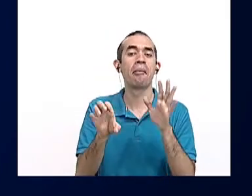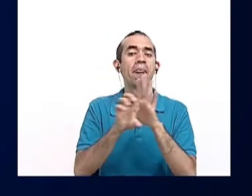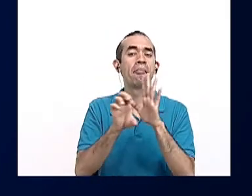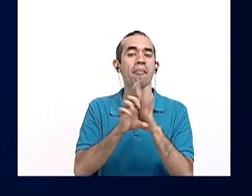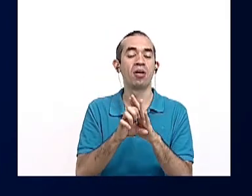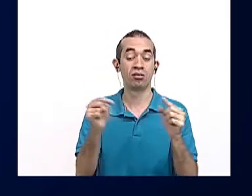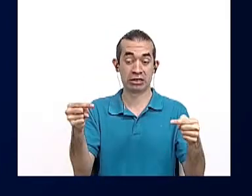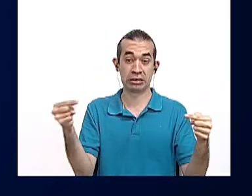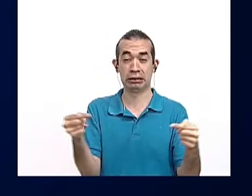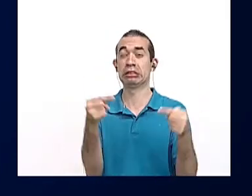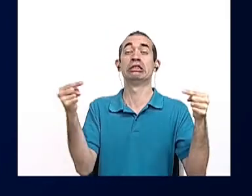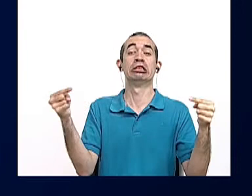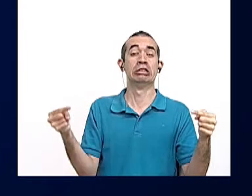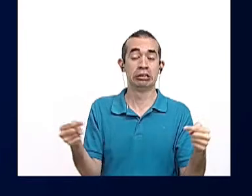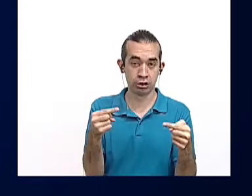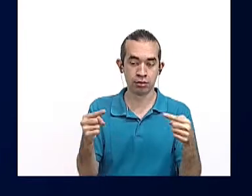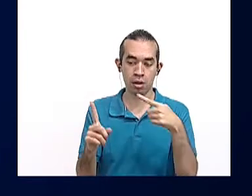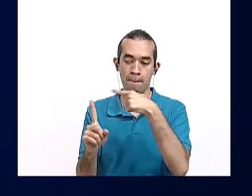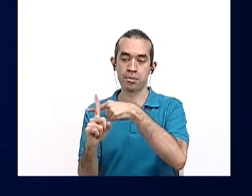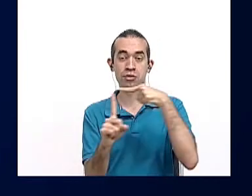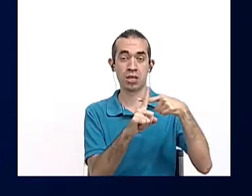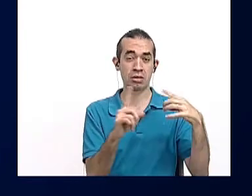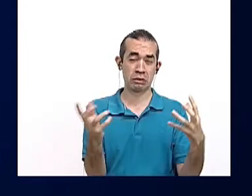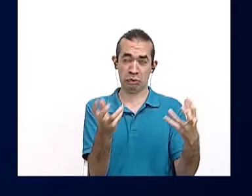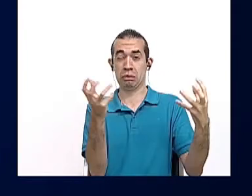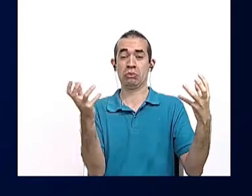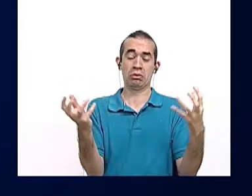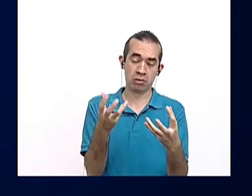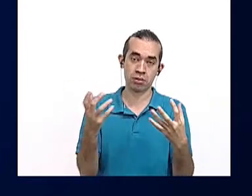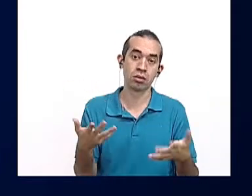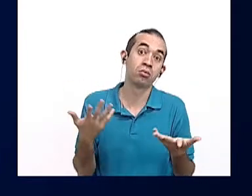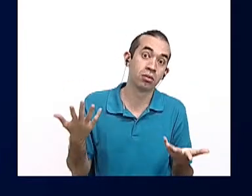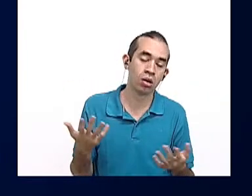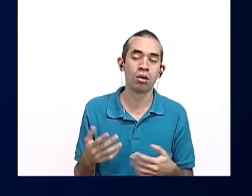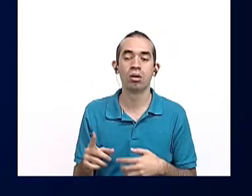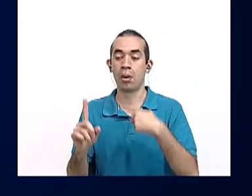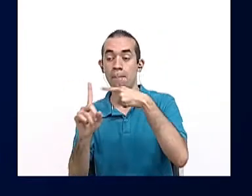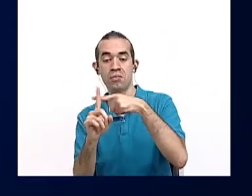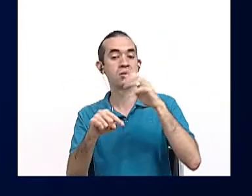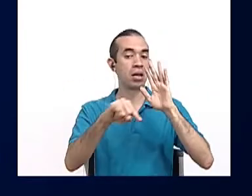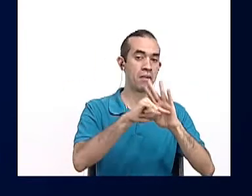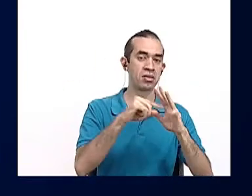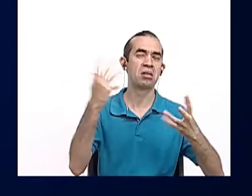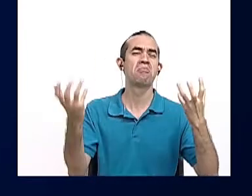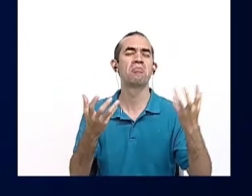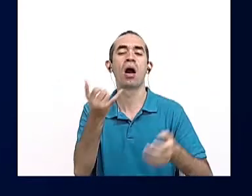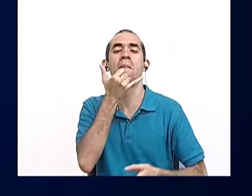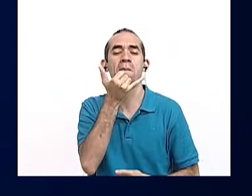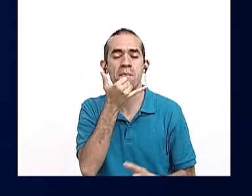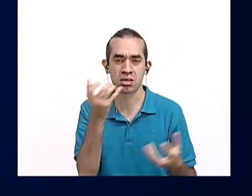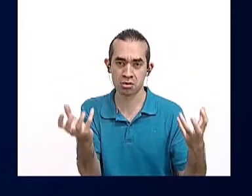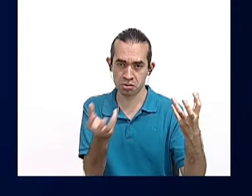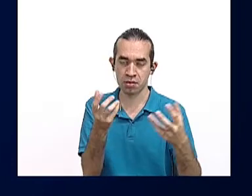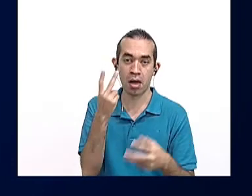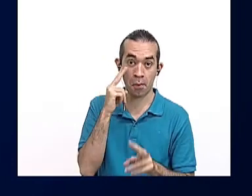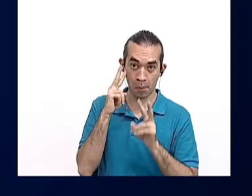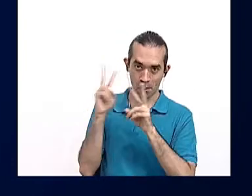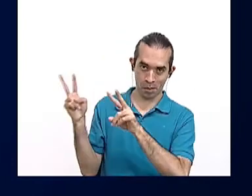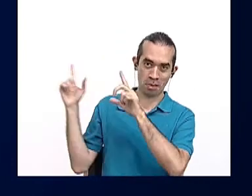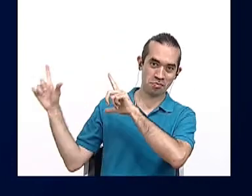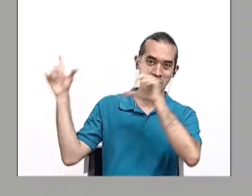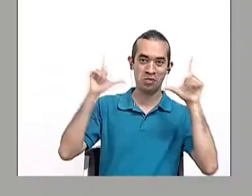cargas negativas o dos cargas positivas. Y cuando tenemos una carga positiva y una carga negativa. Vamos a la